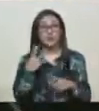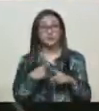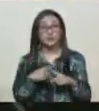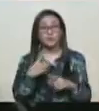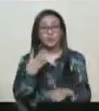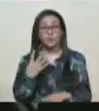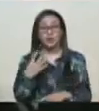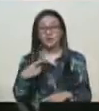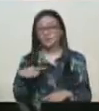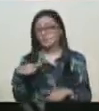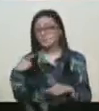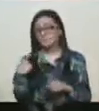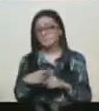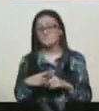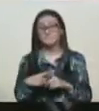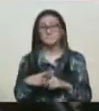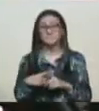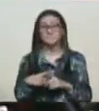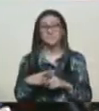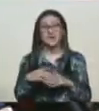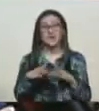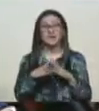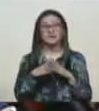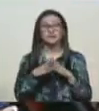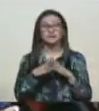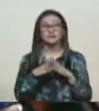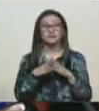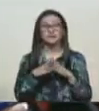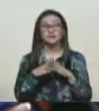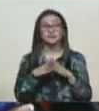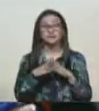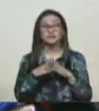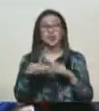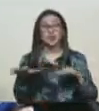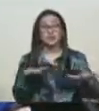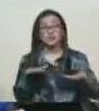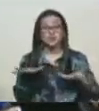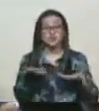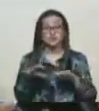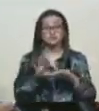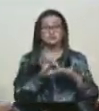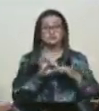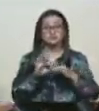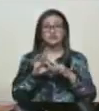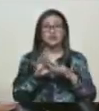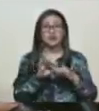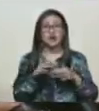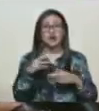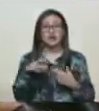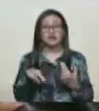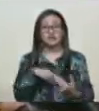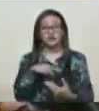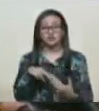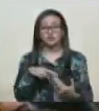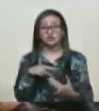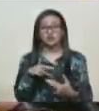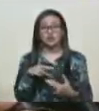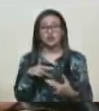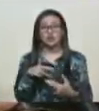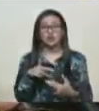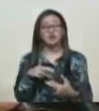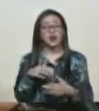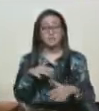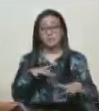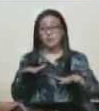más todos aquellos que de alguna manera tengan un vínculo con la revolución, van a estar incorporados a una gran